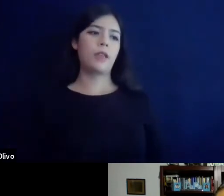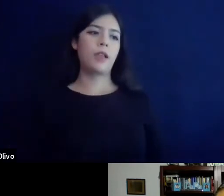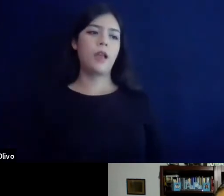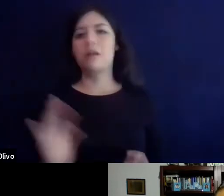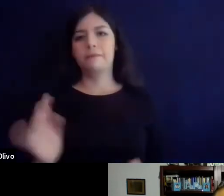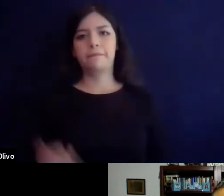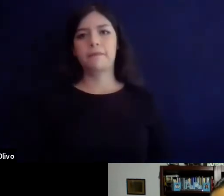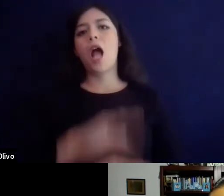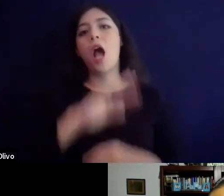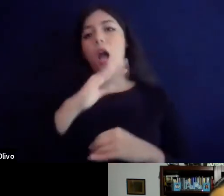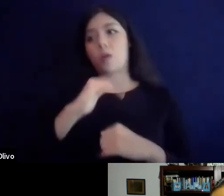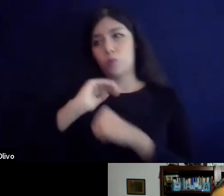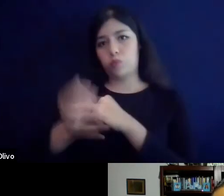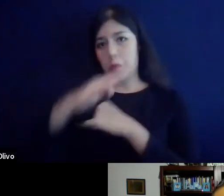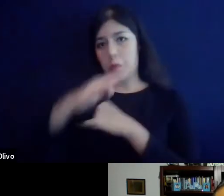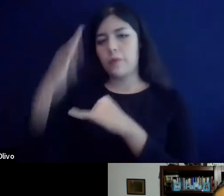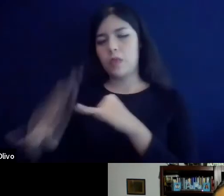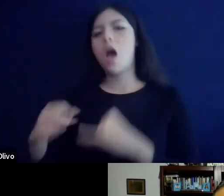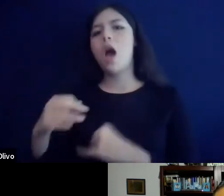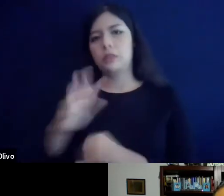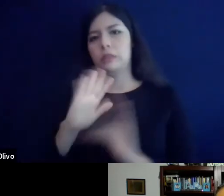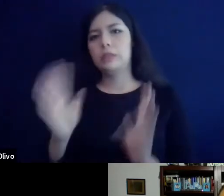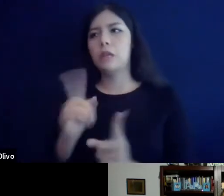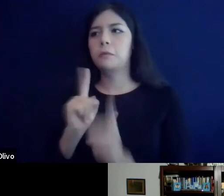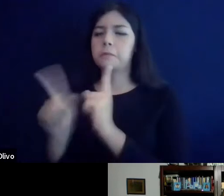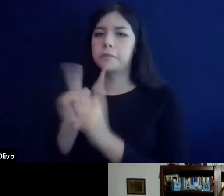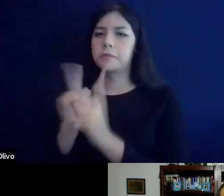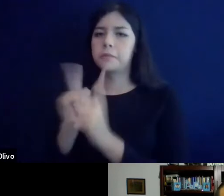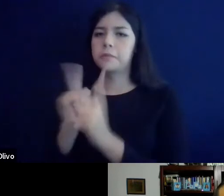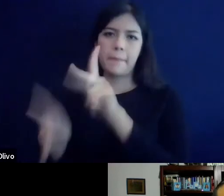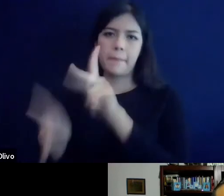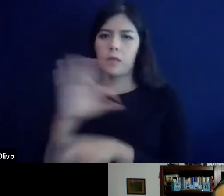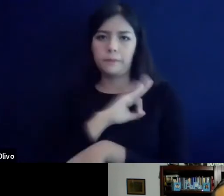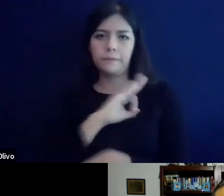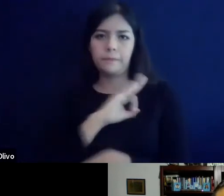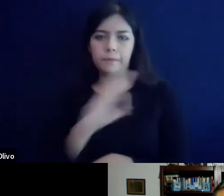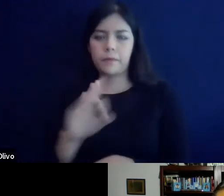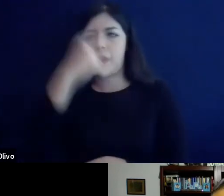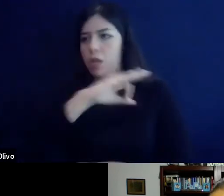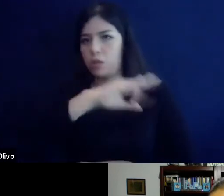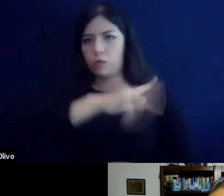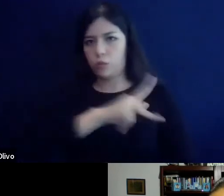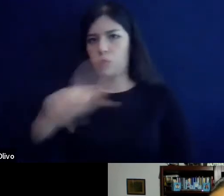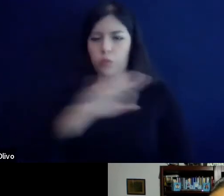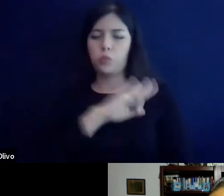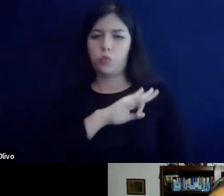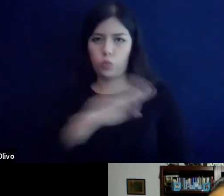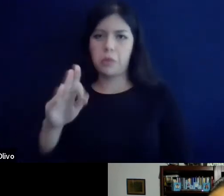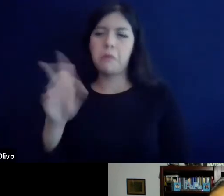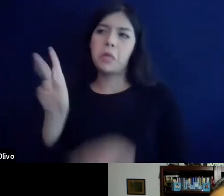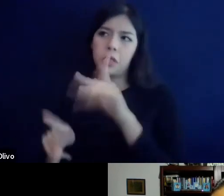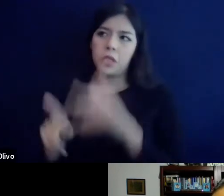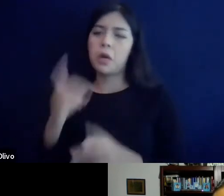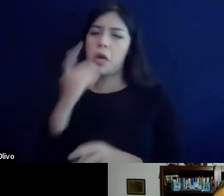diálogo completo okay. con todos, más bien ahorita todos que participen, y al final sí ya hacemos el